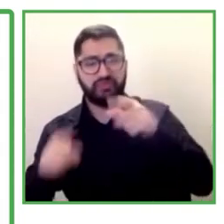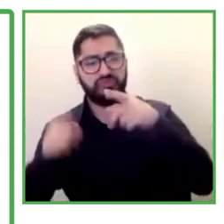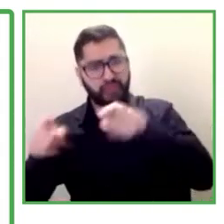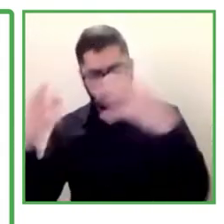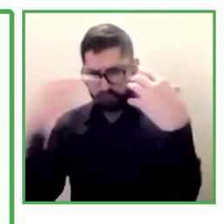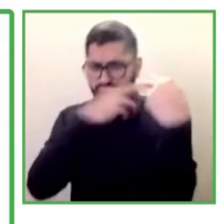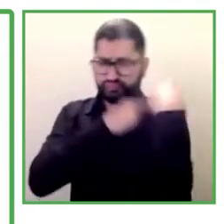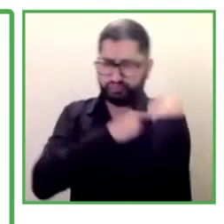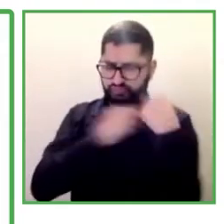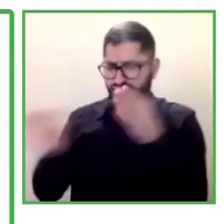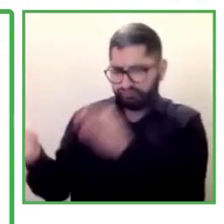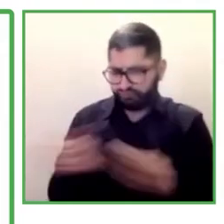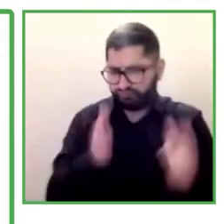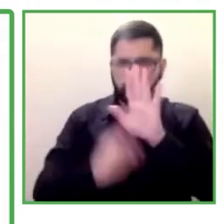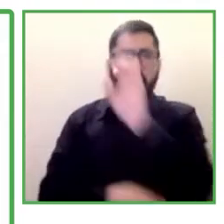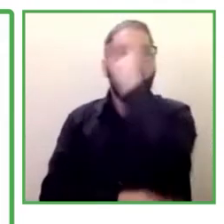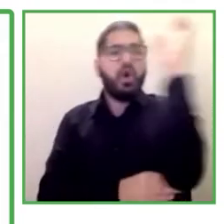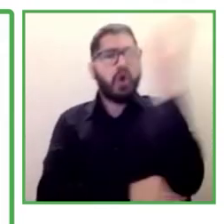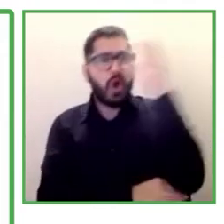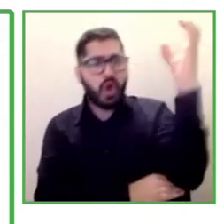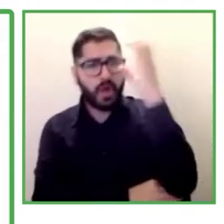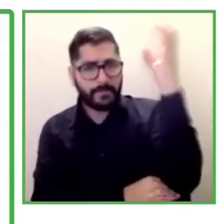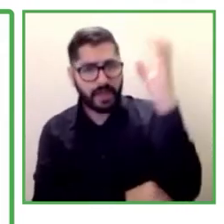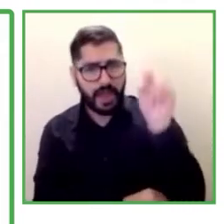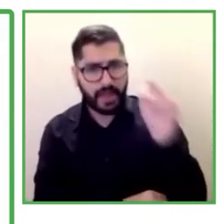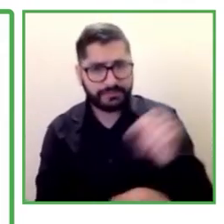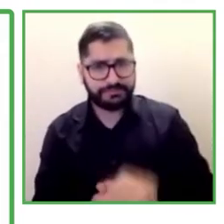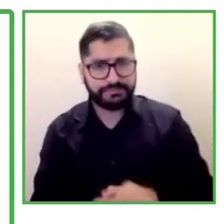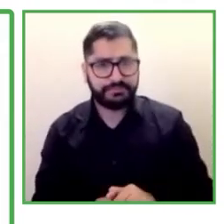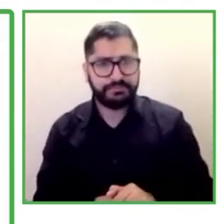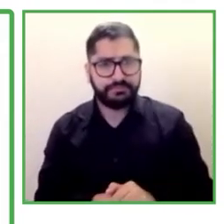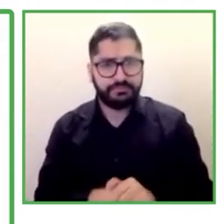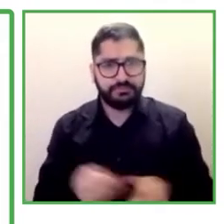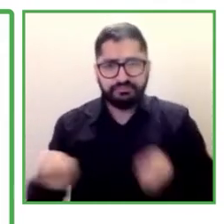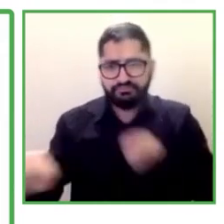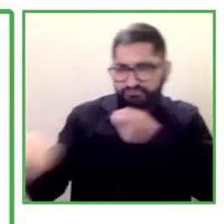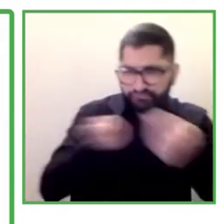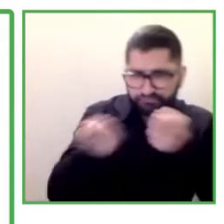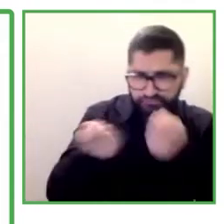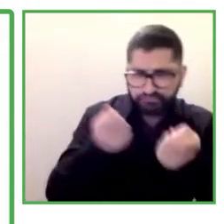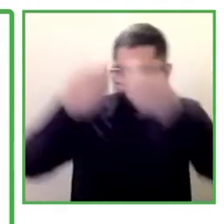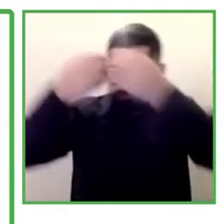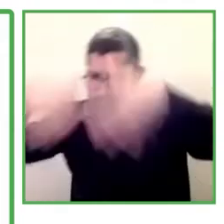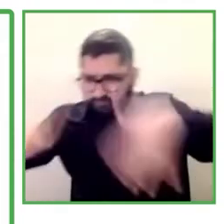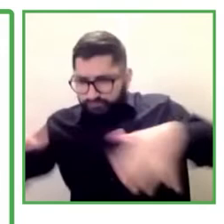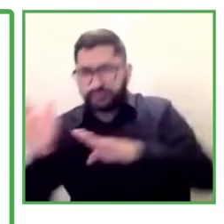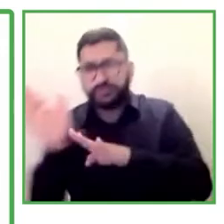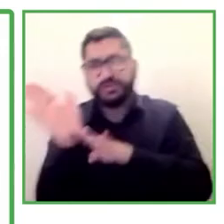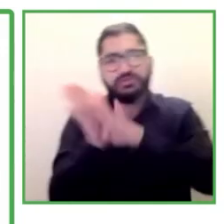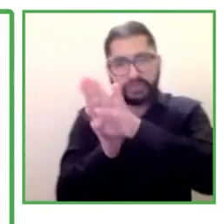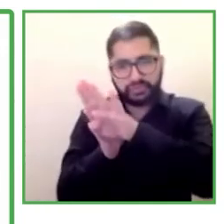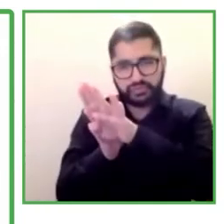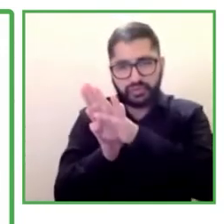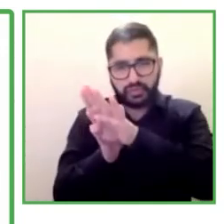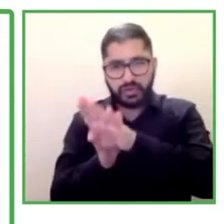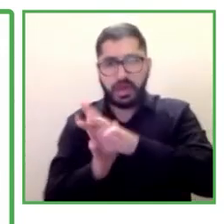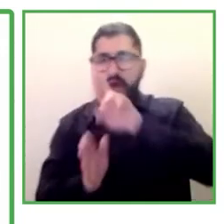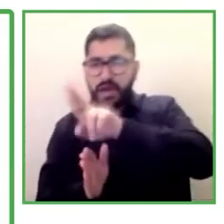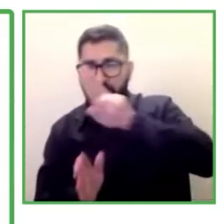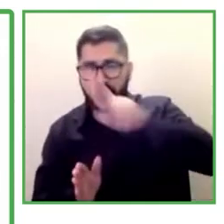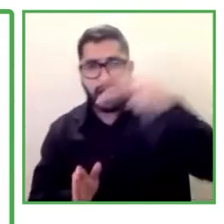de Desarrollo, especialista en Derechos Humanos y Gerencia Social, con amplia experiencia a nivel nacional e